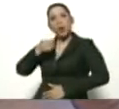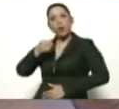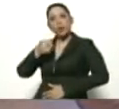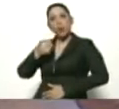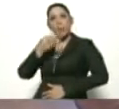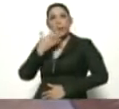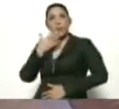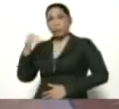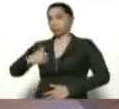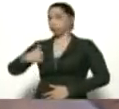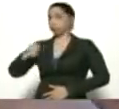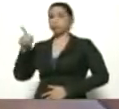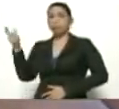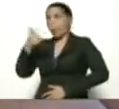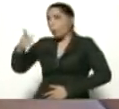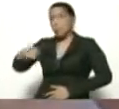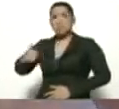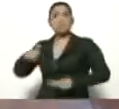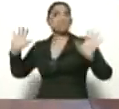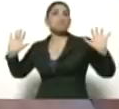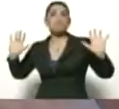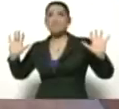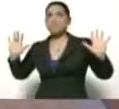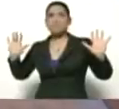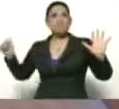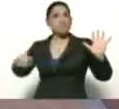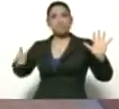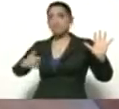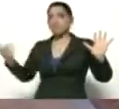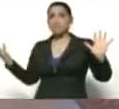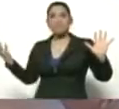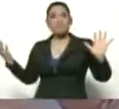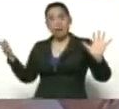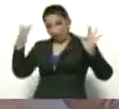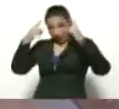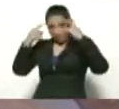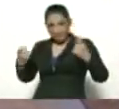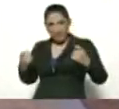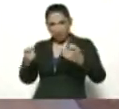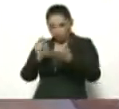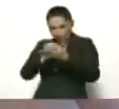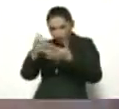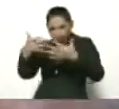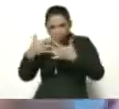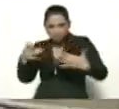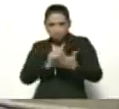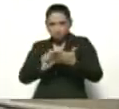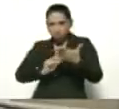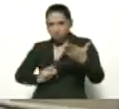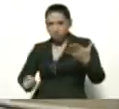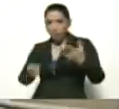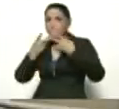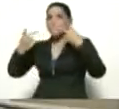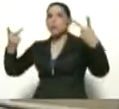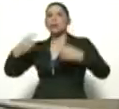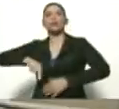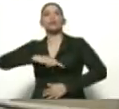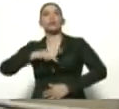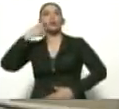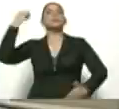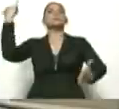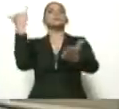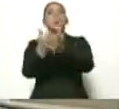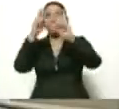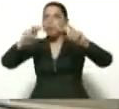que usted quiera buscar que usted quiera el grafólogo que usted quiera de inmediato y de manera pública lo sometemos sometemos un